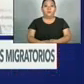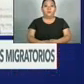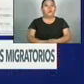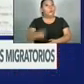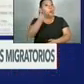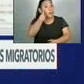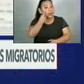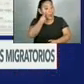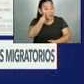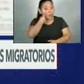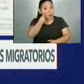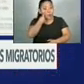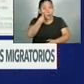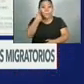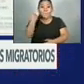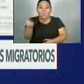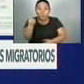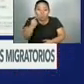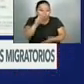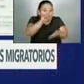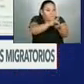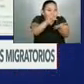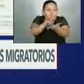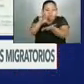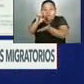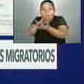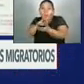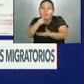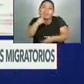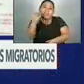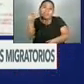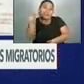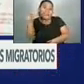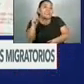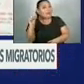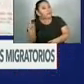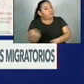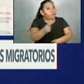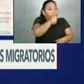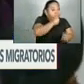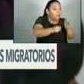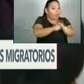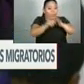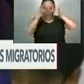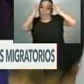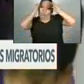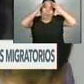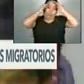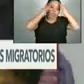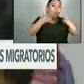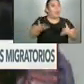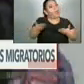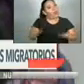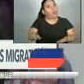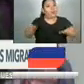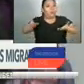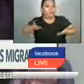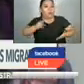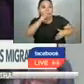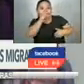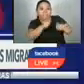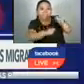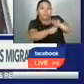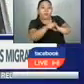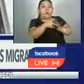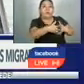cuidado estafadores de nuevo están en la casa de quienes en medio de su necesidad o desespero buscan patrocinadores para llegar a Estados